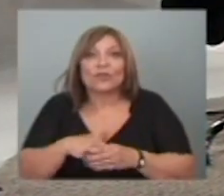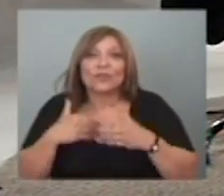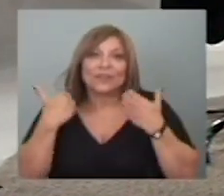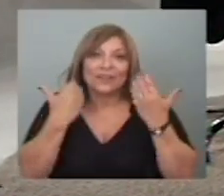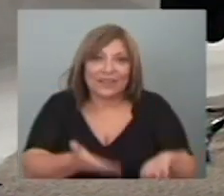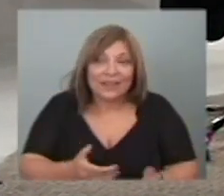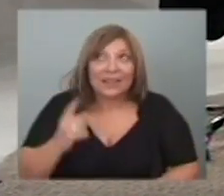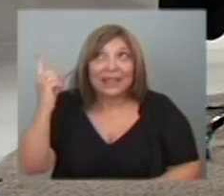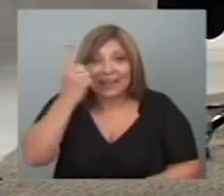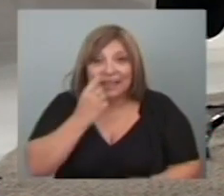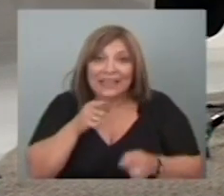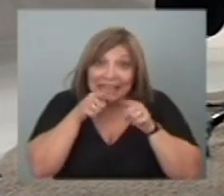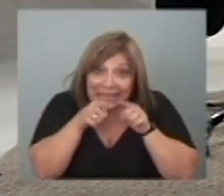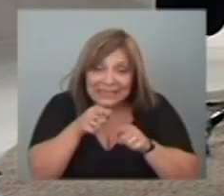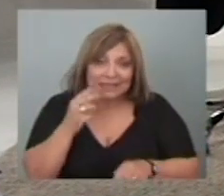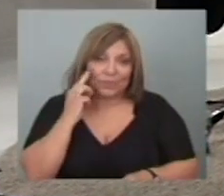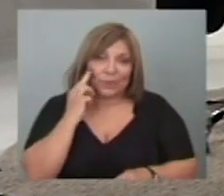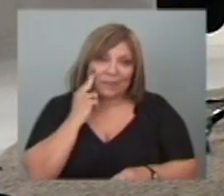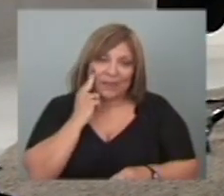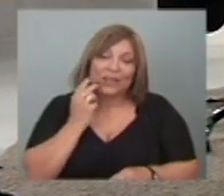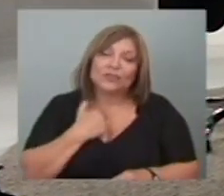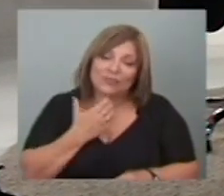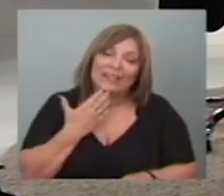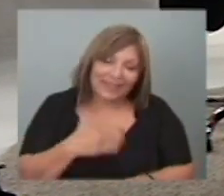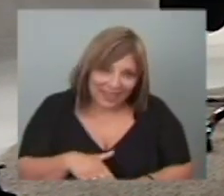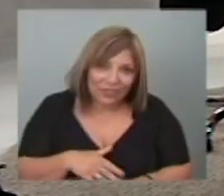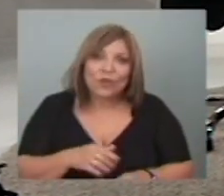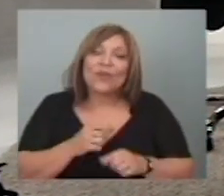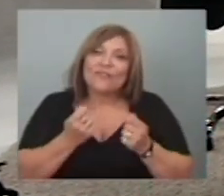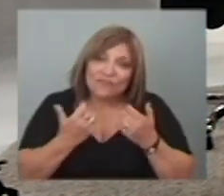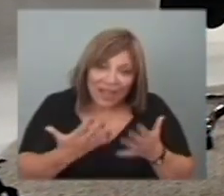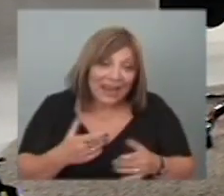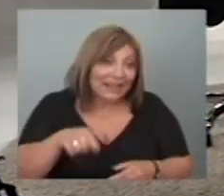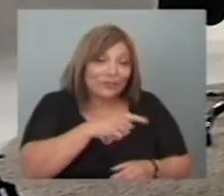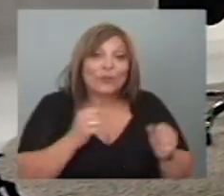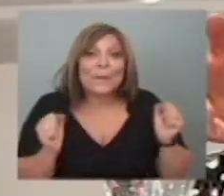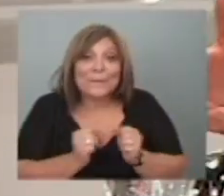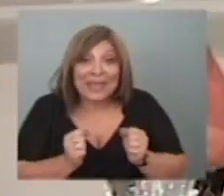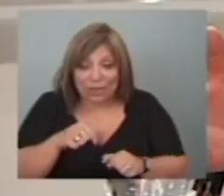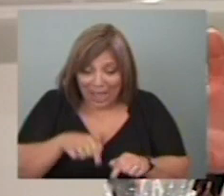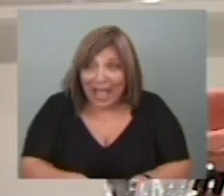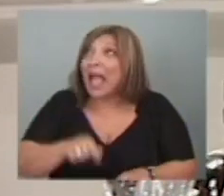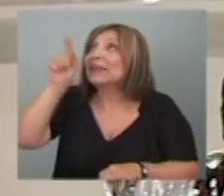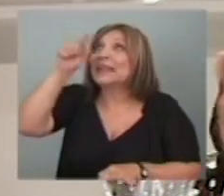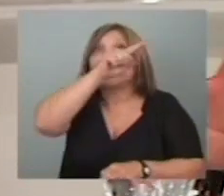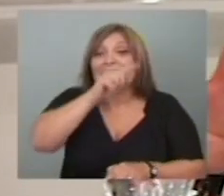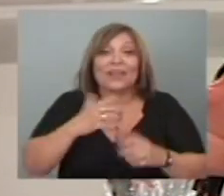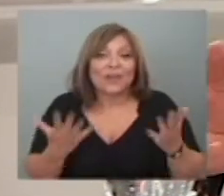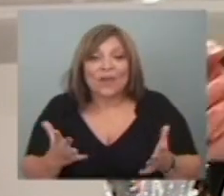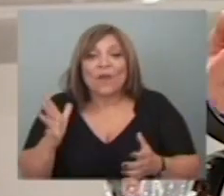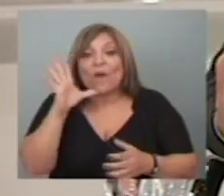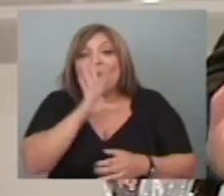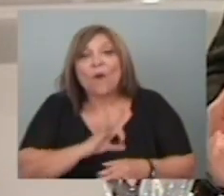uruguayo en el exterior. Eso es lo que subyace. Entonces, yo entiendo que puede ser válido cualquier miedo aquí, allá o donde fuera, o